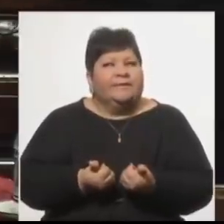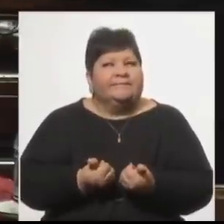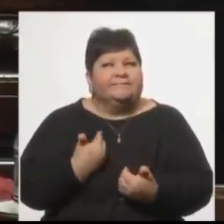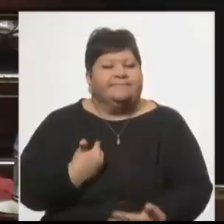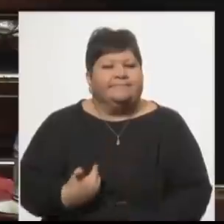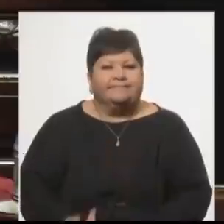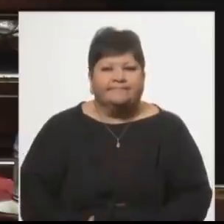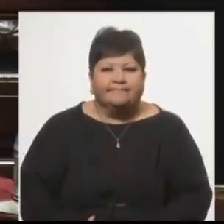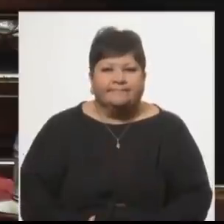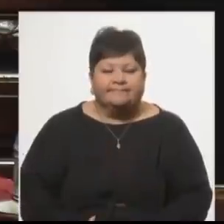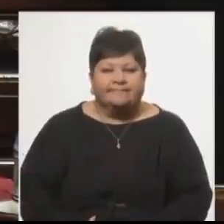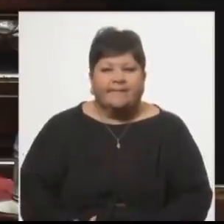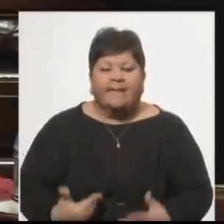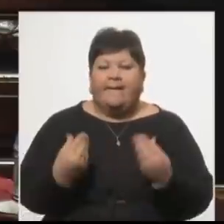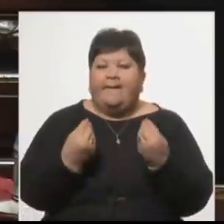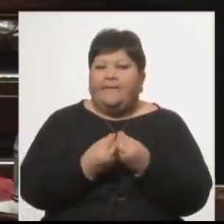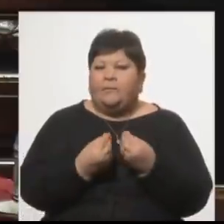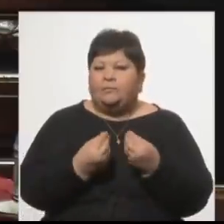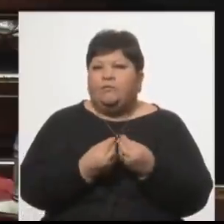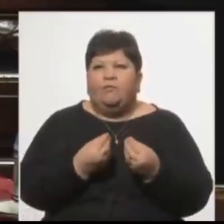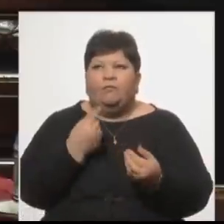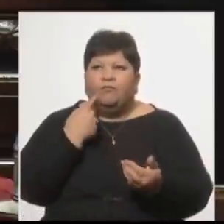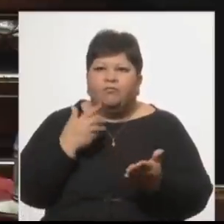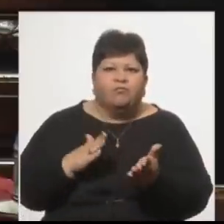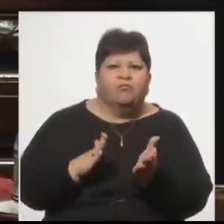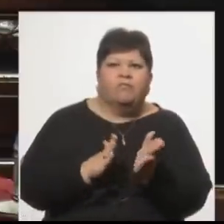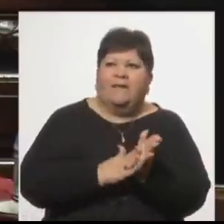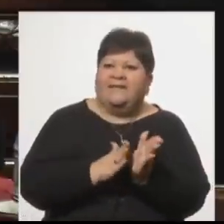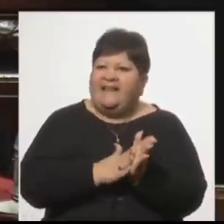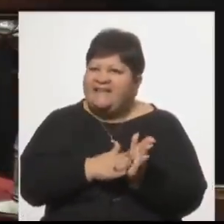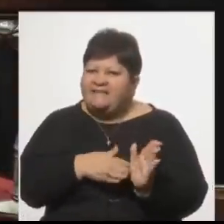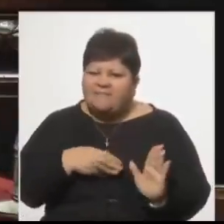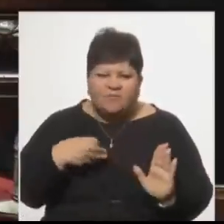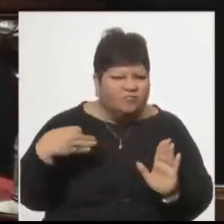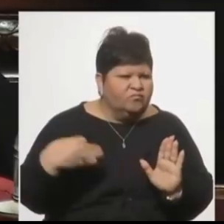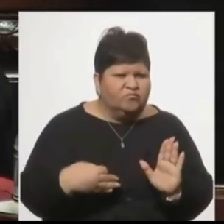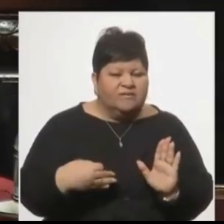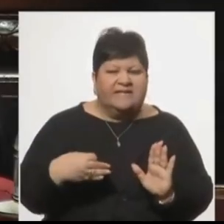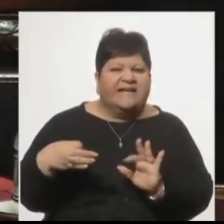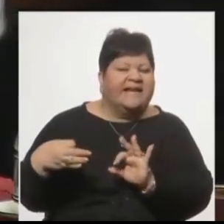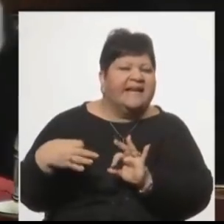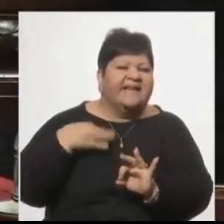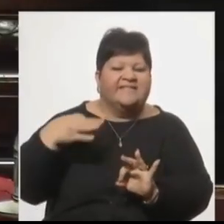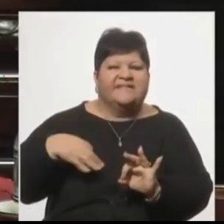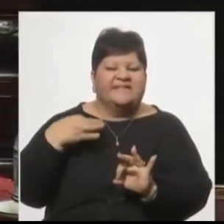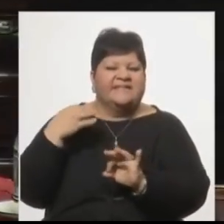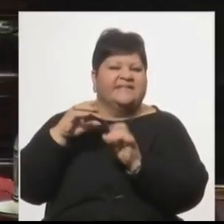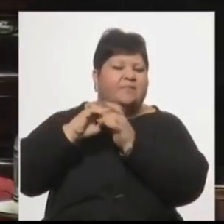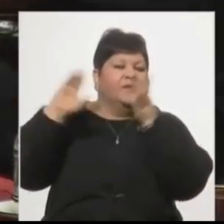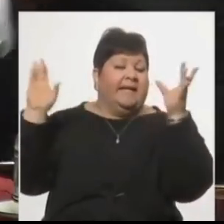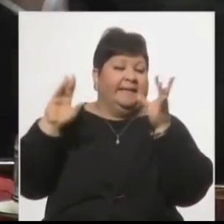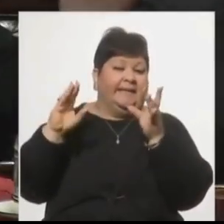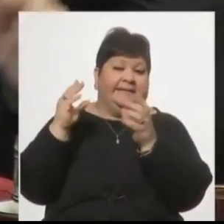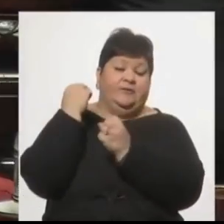desgraciadamente ha habido muchos fundamentalismos aún en la vida democrática y los fundamentalismos económicos han llevado a